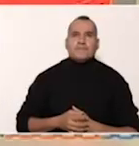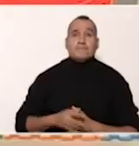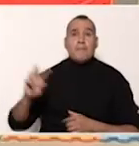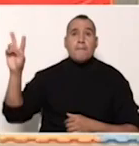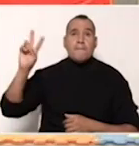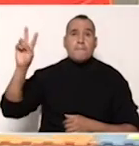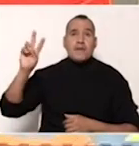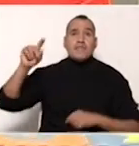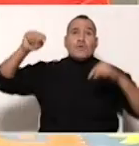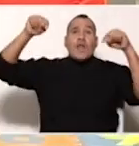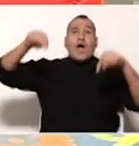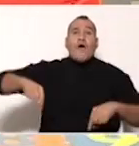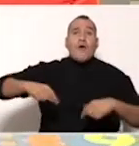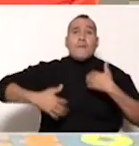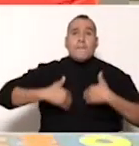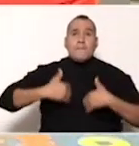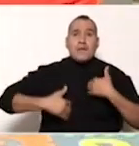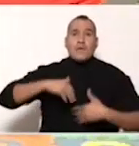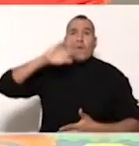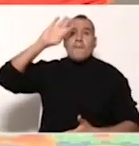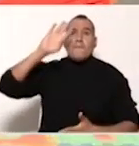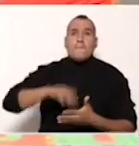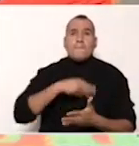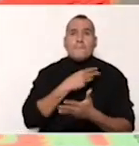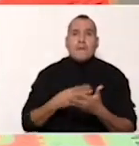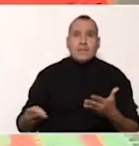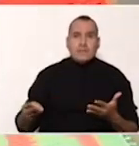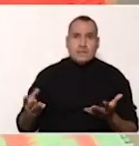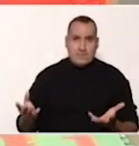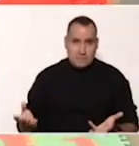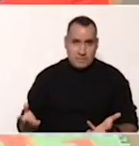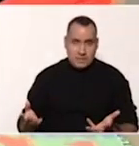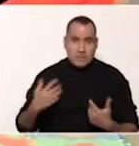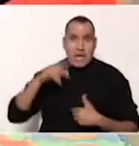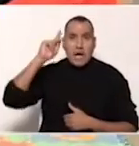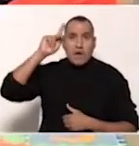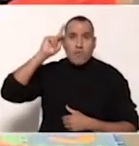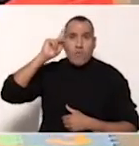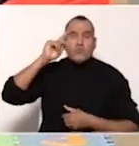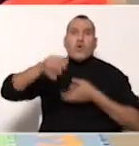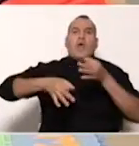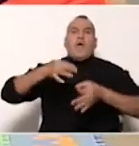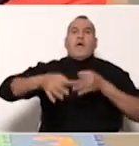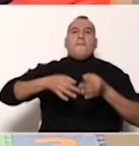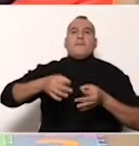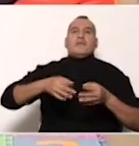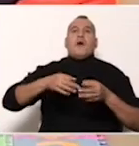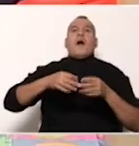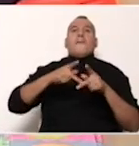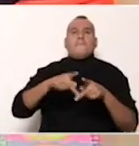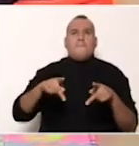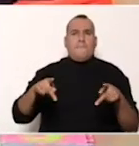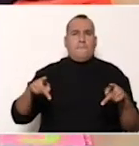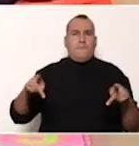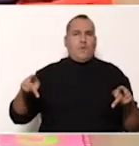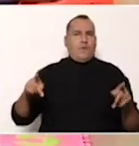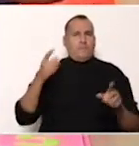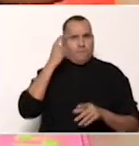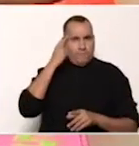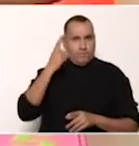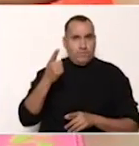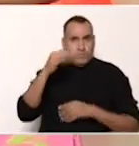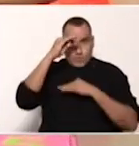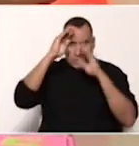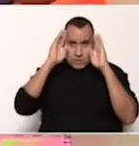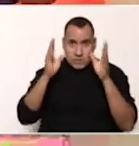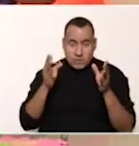Venezuela, hoy fue un miércoles de matemáticas para la vida. El profesor Carlos Falk nos explicó polinomios y sus diferentes operaciones. Ustedes bien atentos